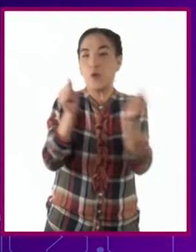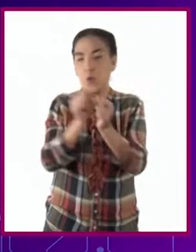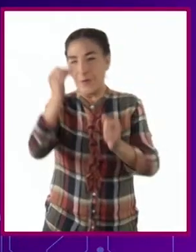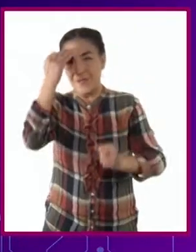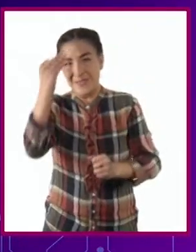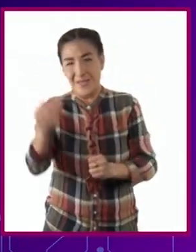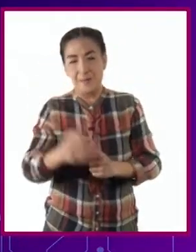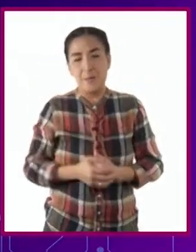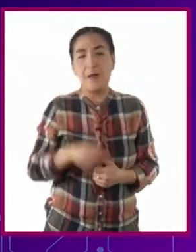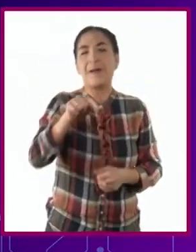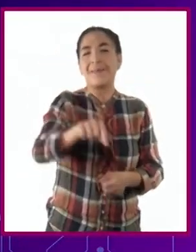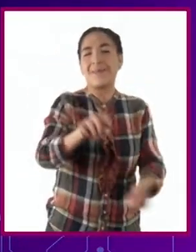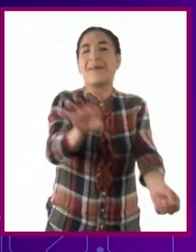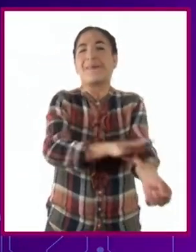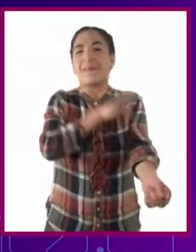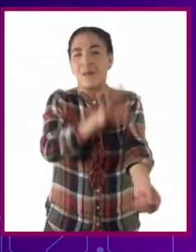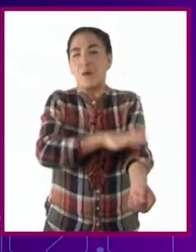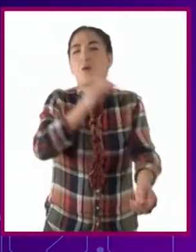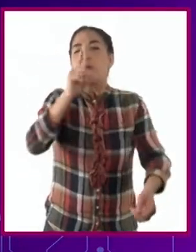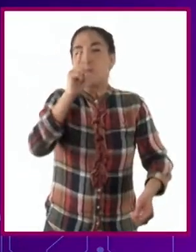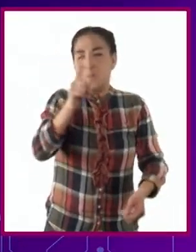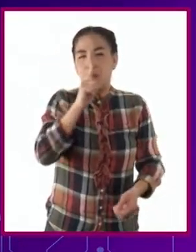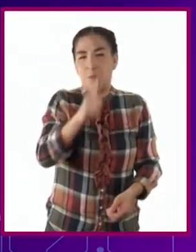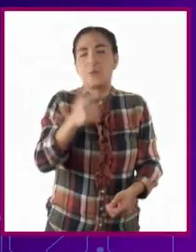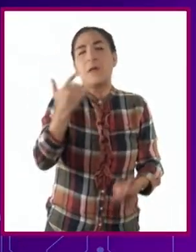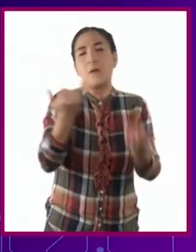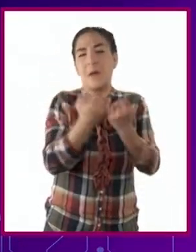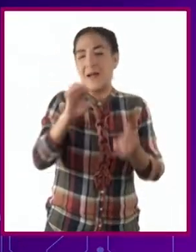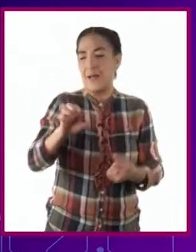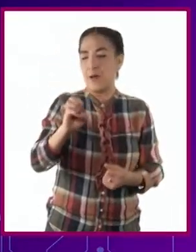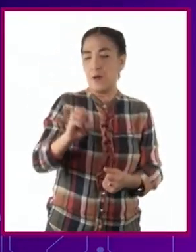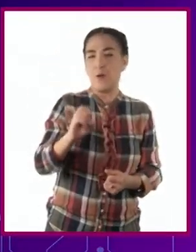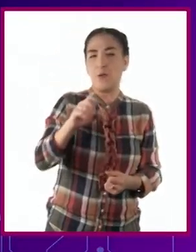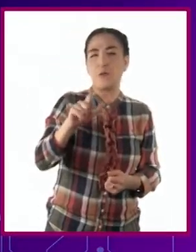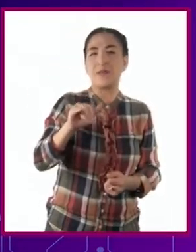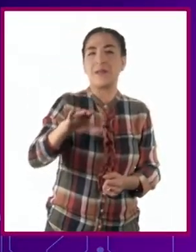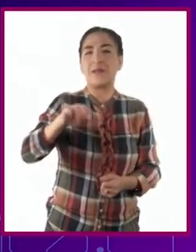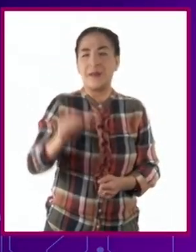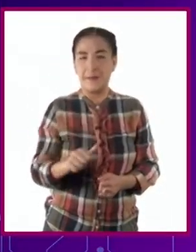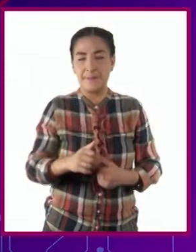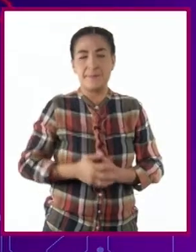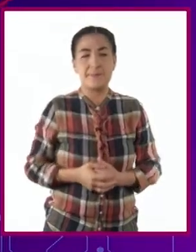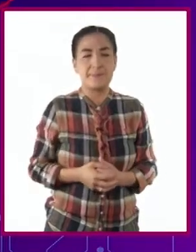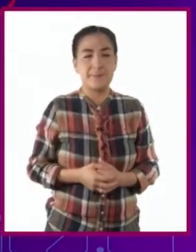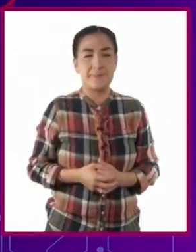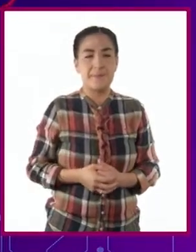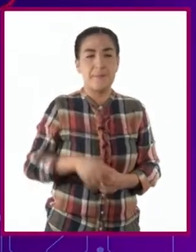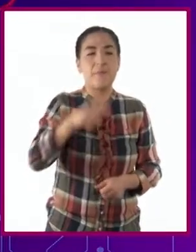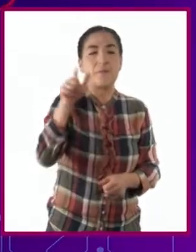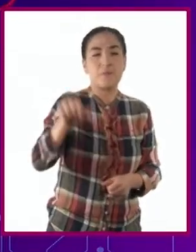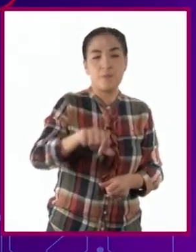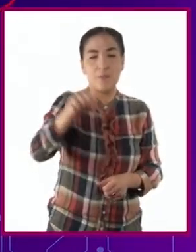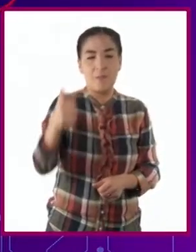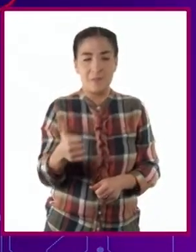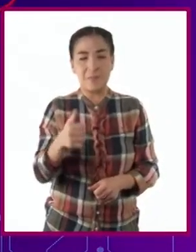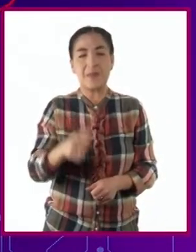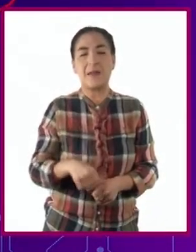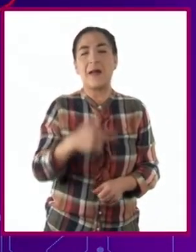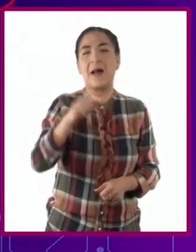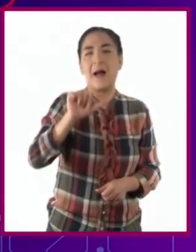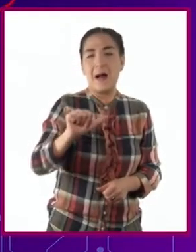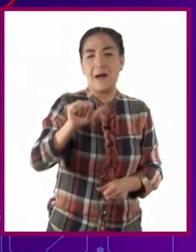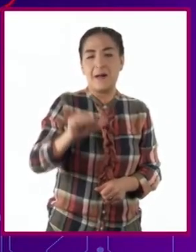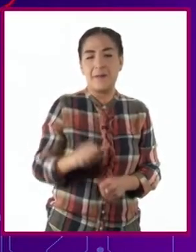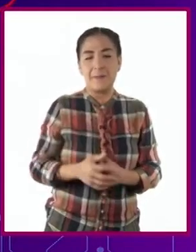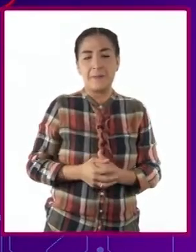este caso, la energía eléctrica o potencia eólica en gigawatts. Eje de las abscisas o eje horizontal.